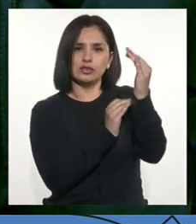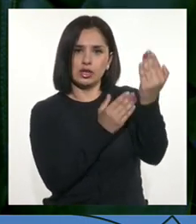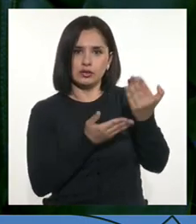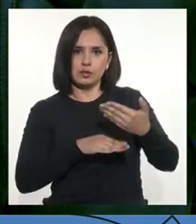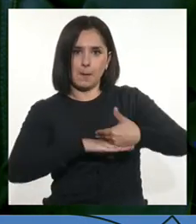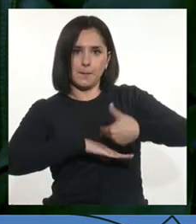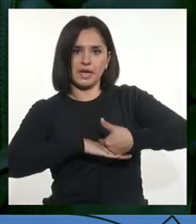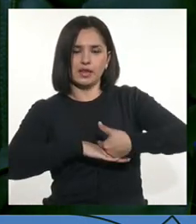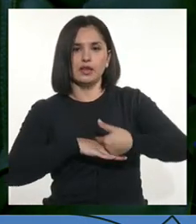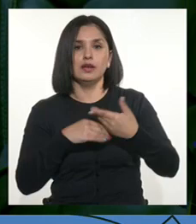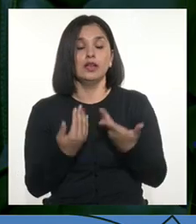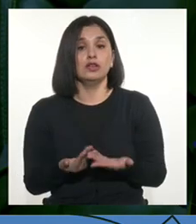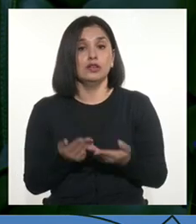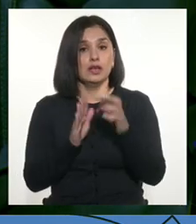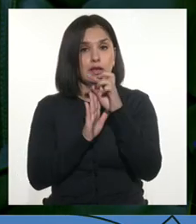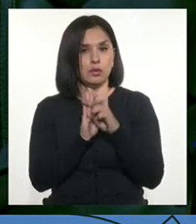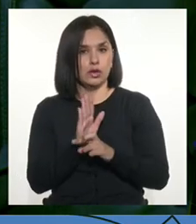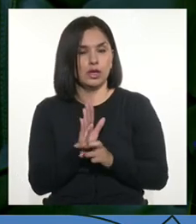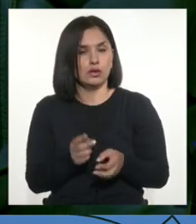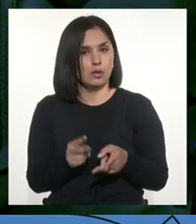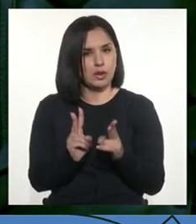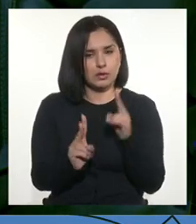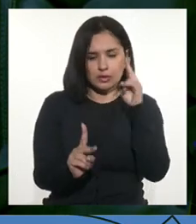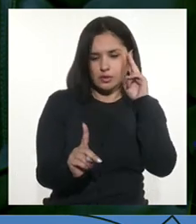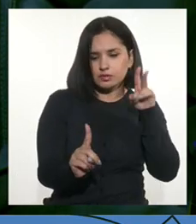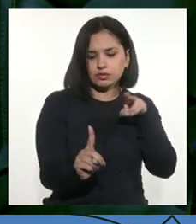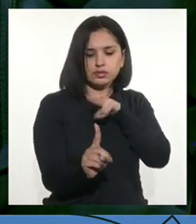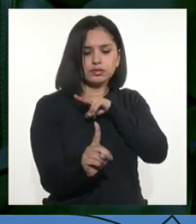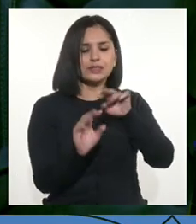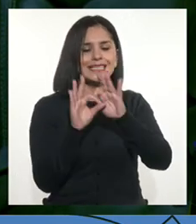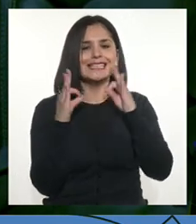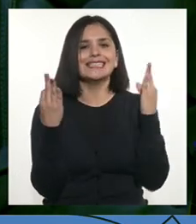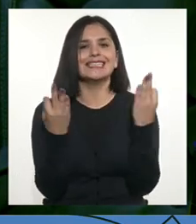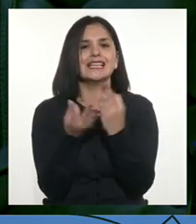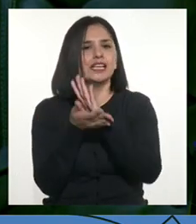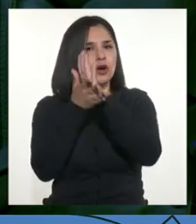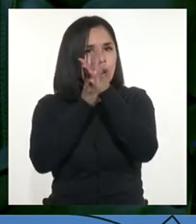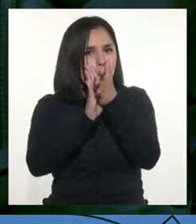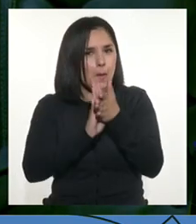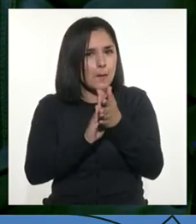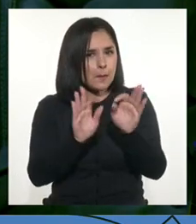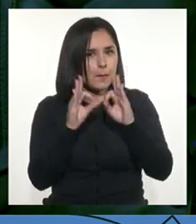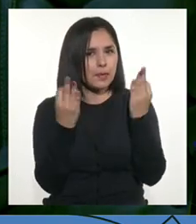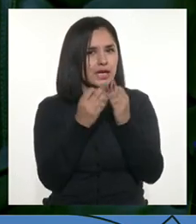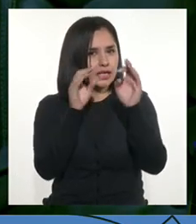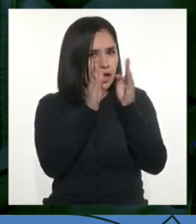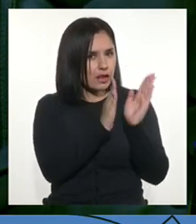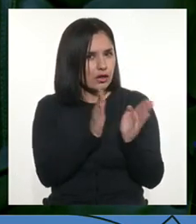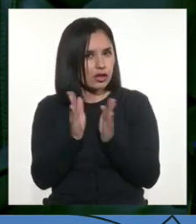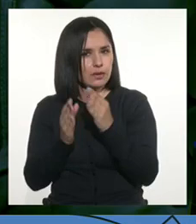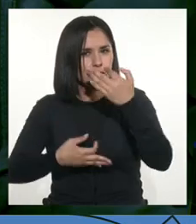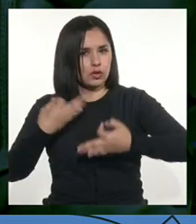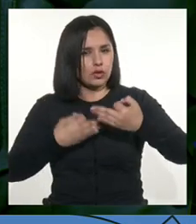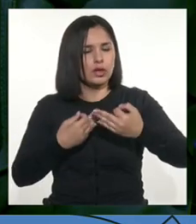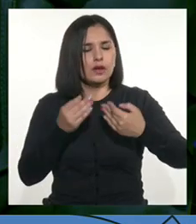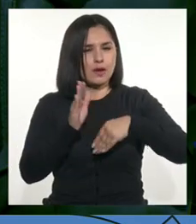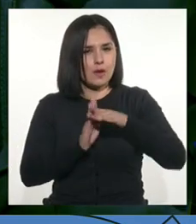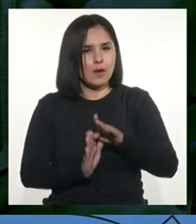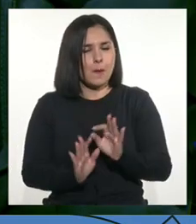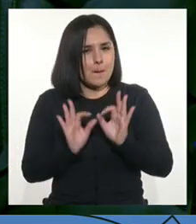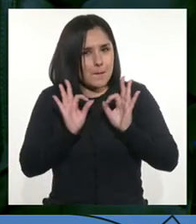proyecto de este tipo permite mirar la integridad del ordenamiento jurídico de forma más pulcra